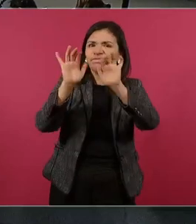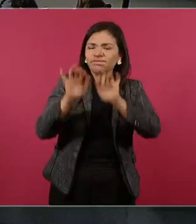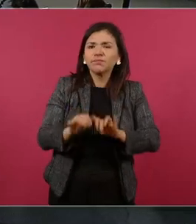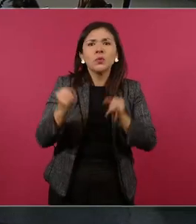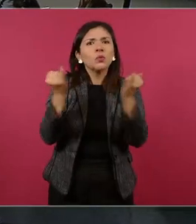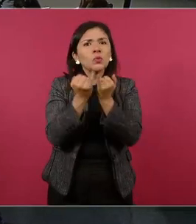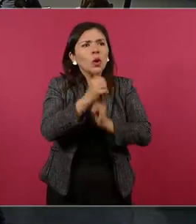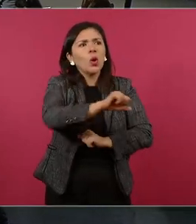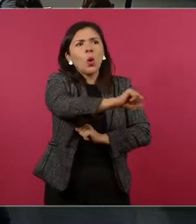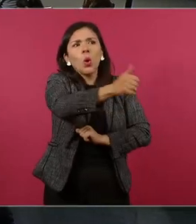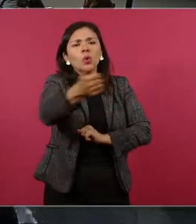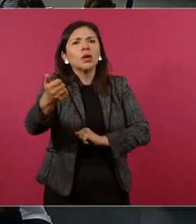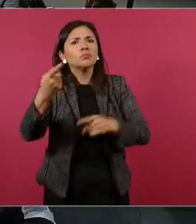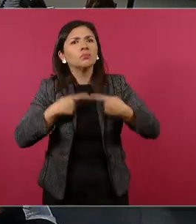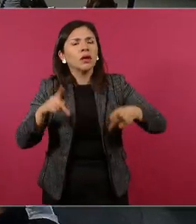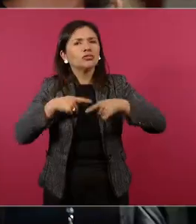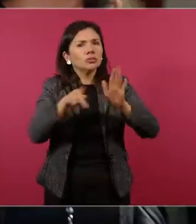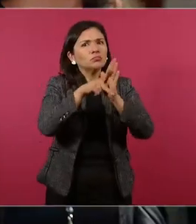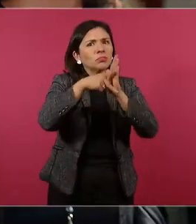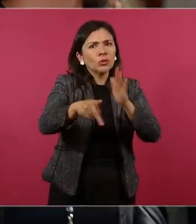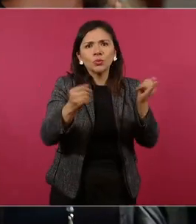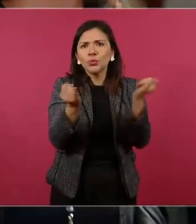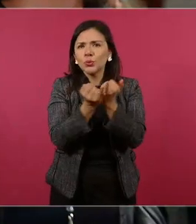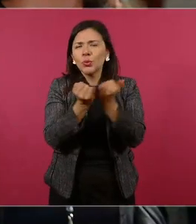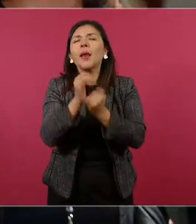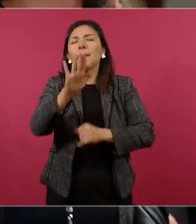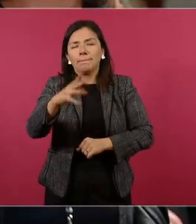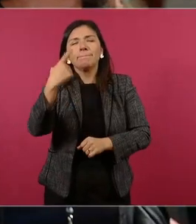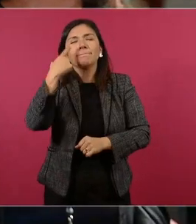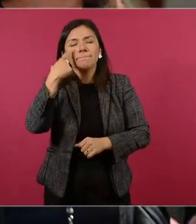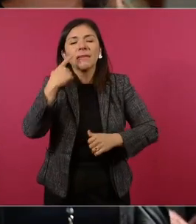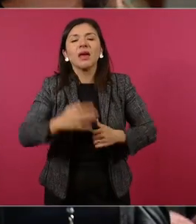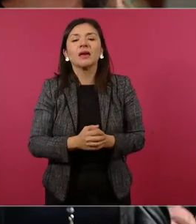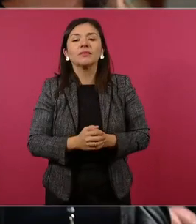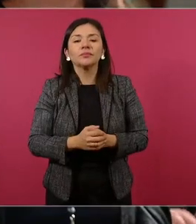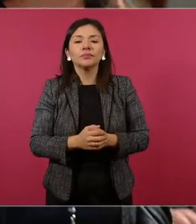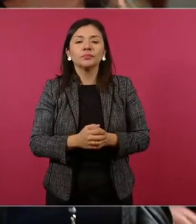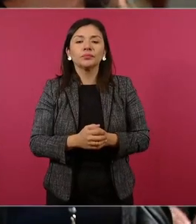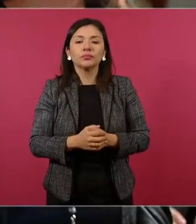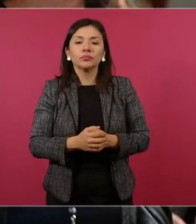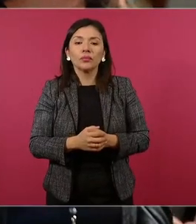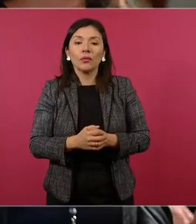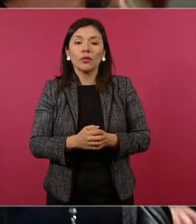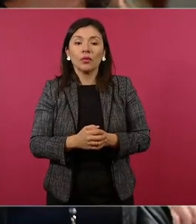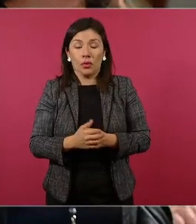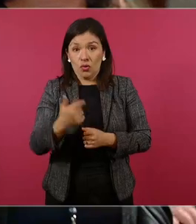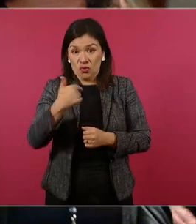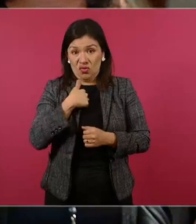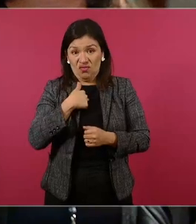otras periodistas fíjense que no es para